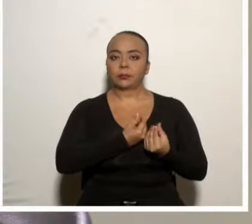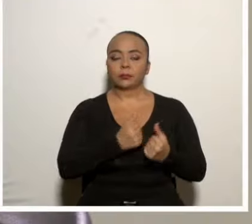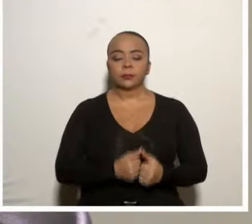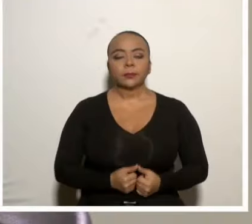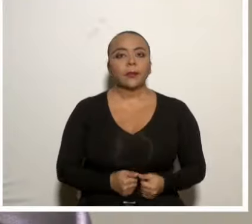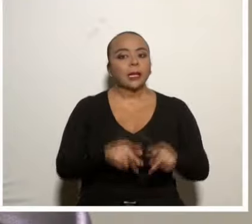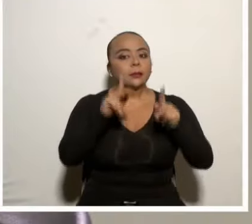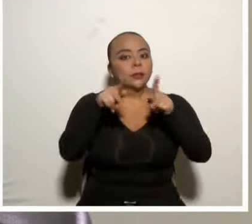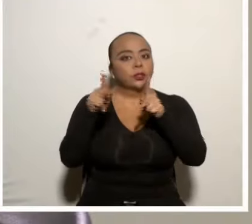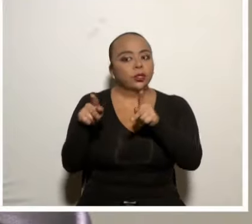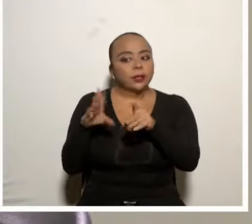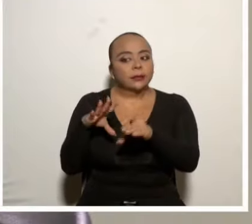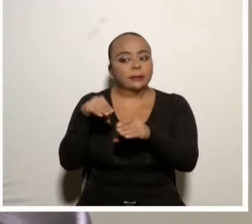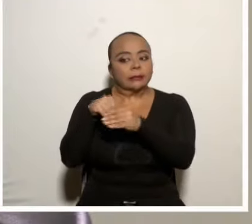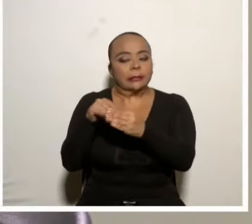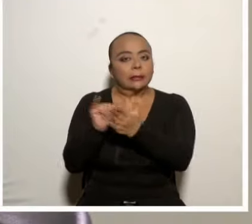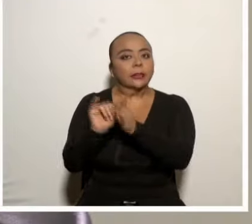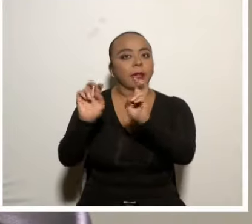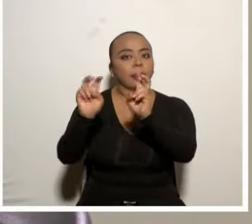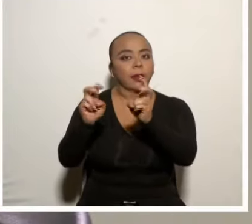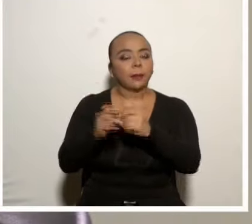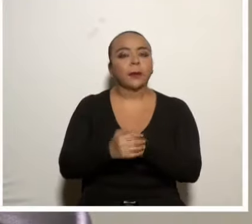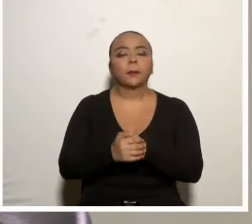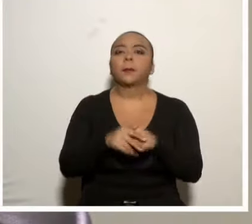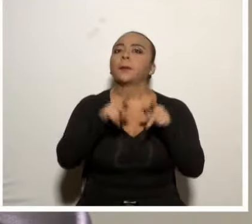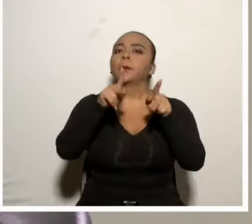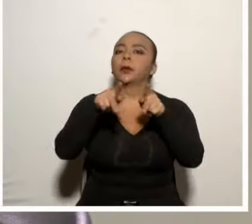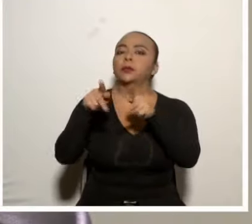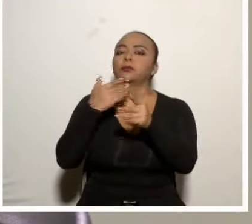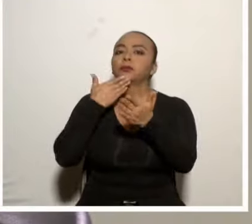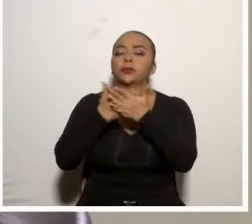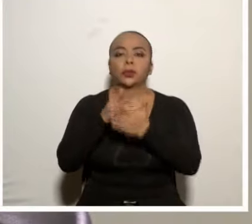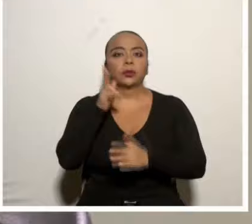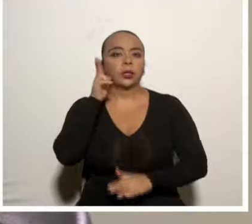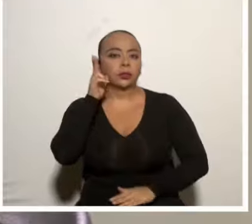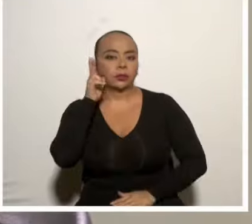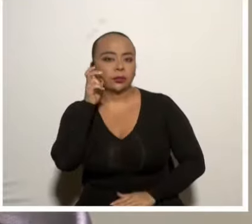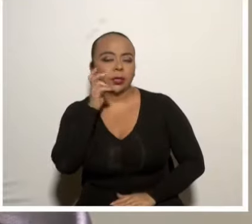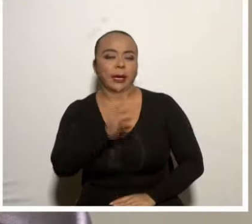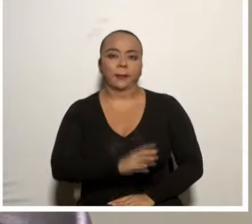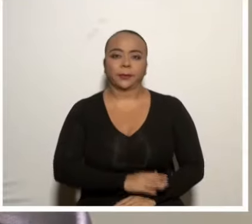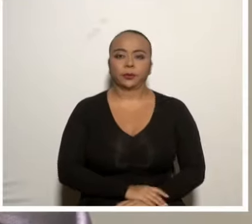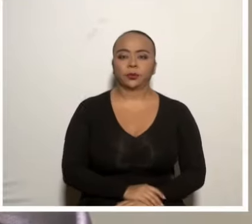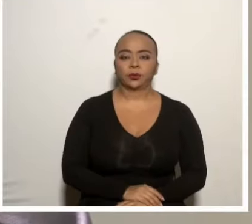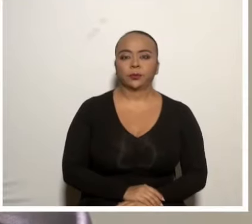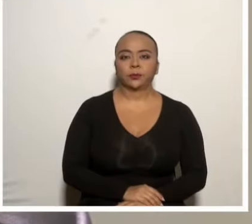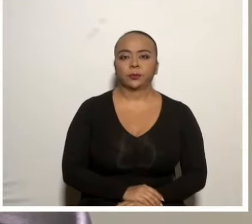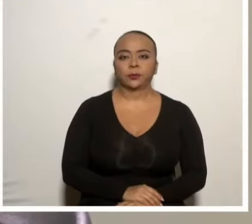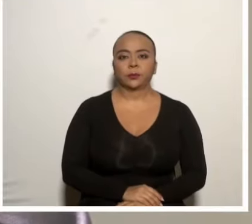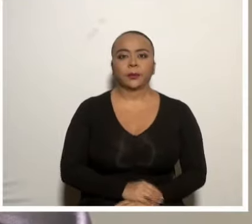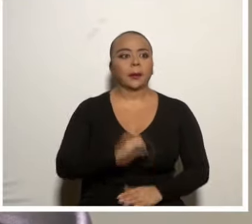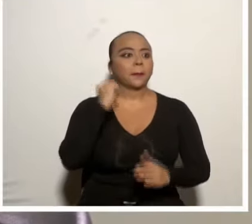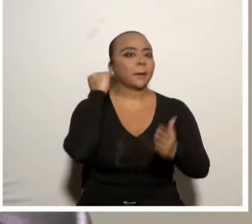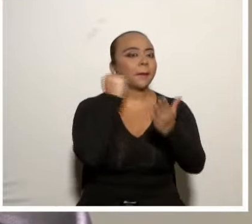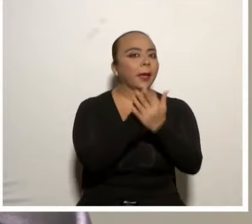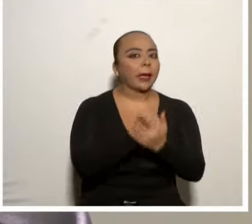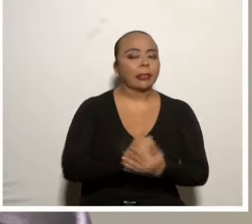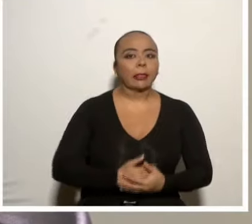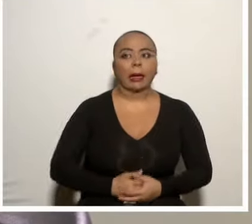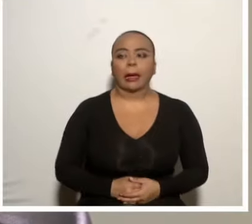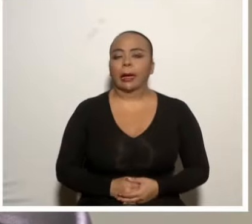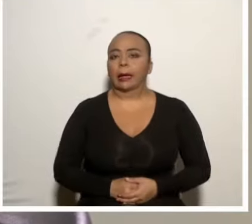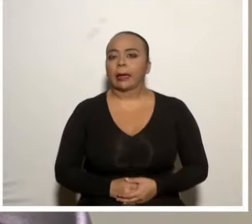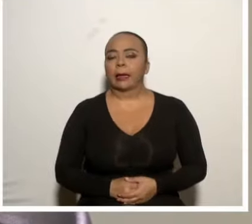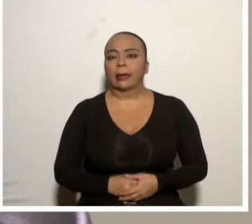personas que se involucran en estos temas son personas que, bueno, escuchamos, pues matan,